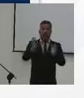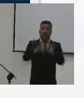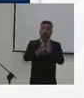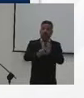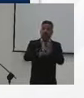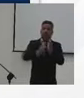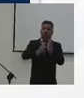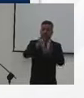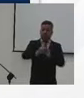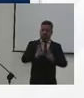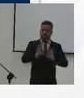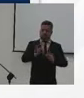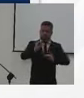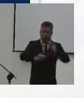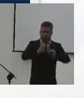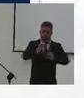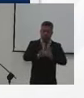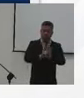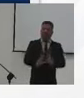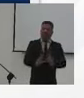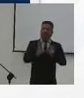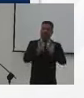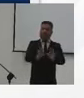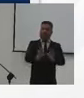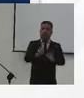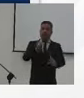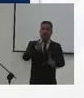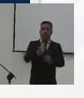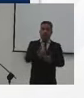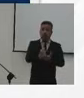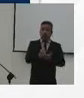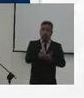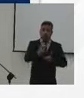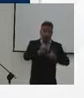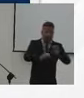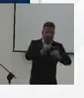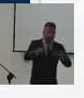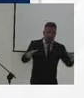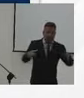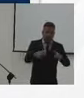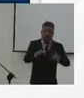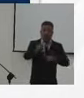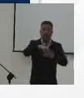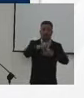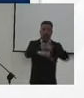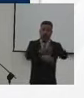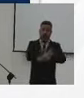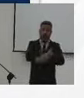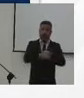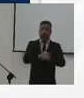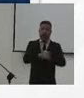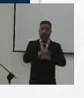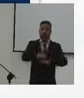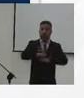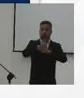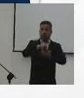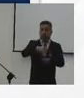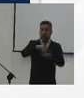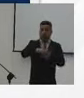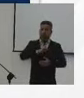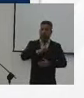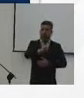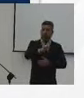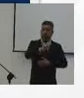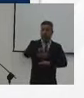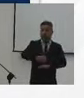momento fue una ley bien proyectada, fue una ley bien hecha que ayudó a conformar muchas aristas dentro de este ministerio, la dirección de